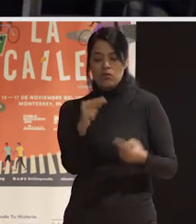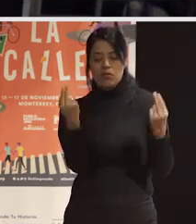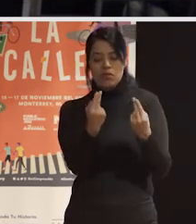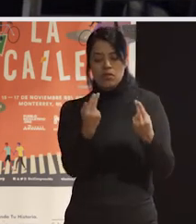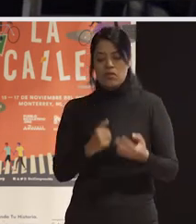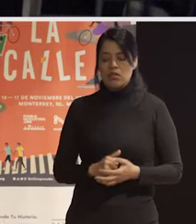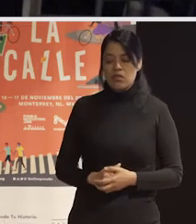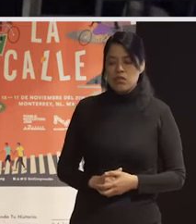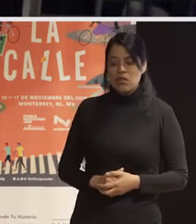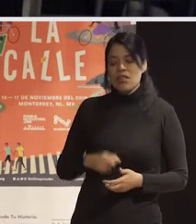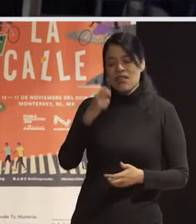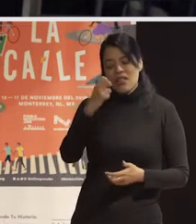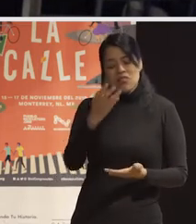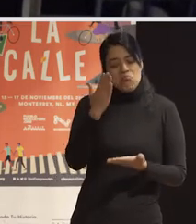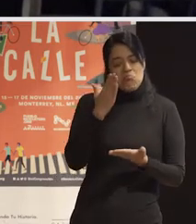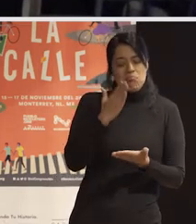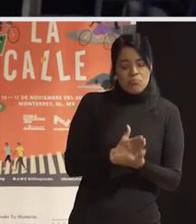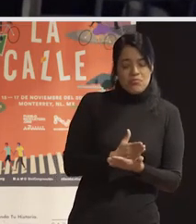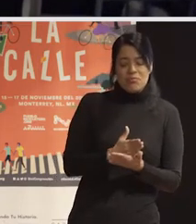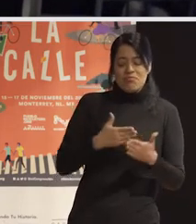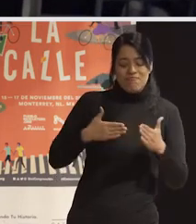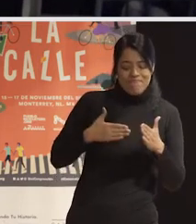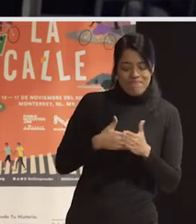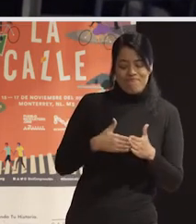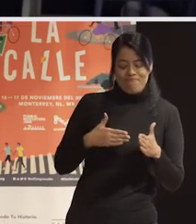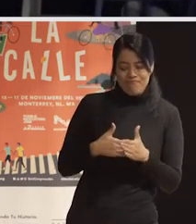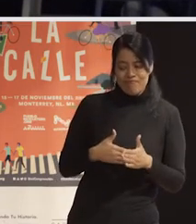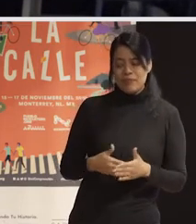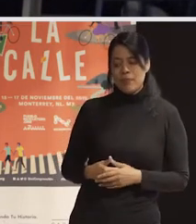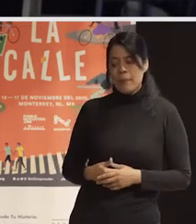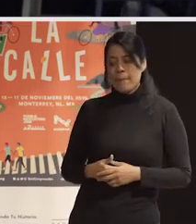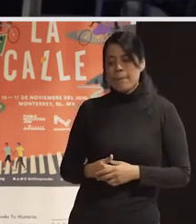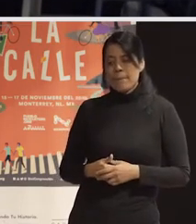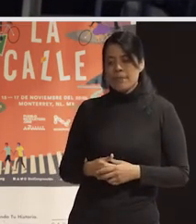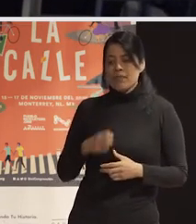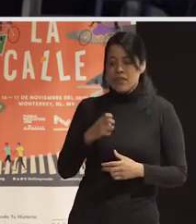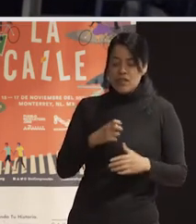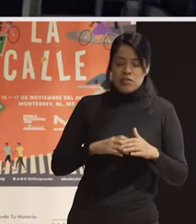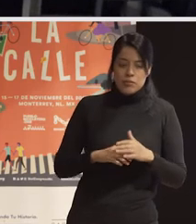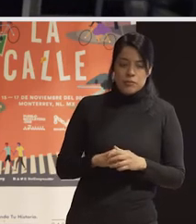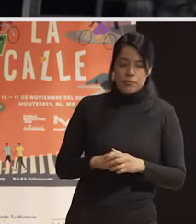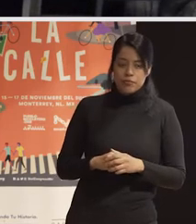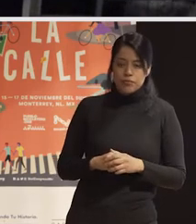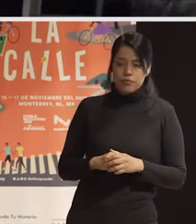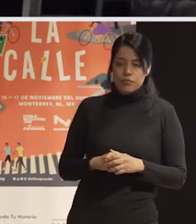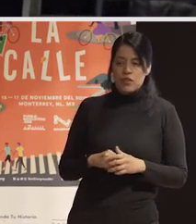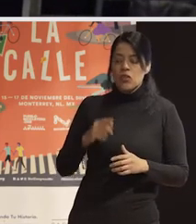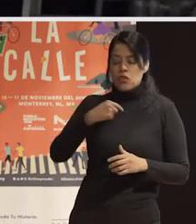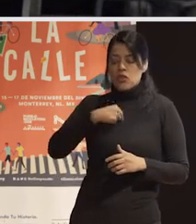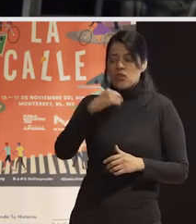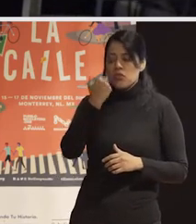los limitan entonces este eso es básicamente lo que lo que